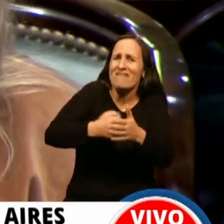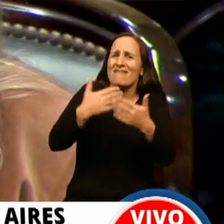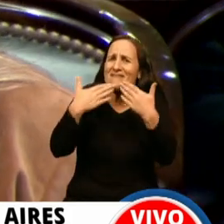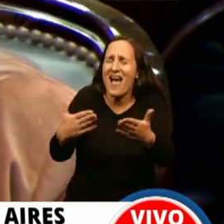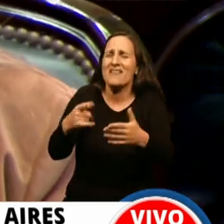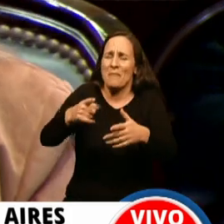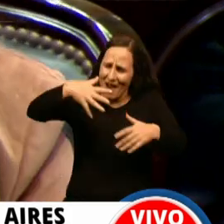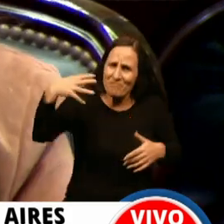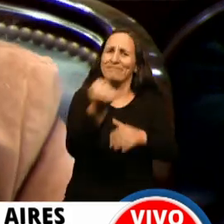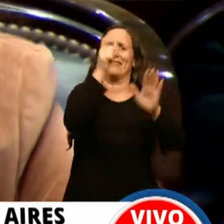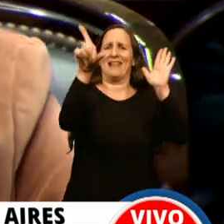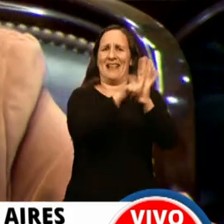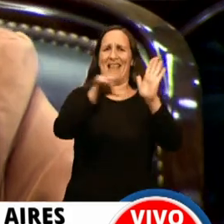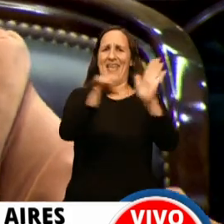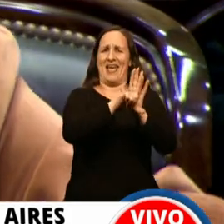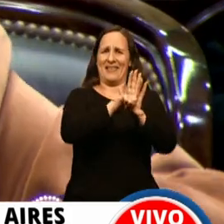que sea ley